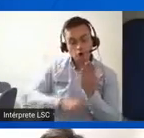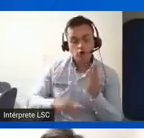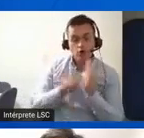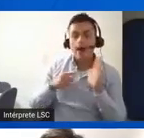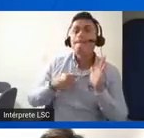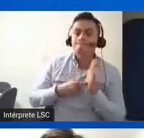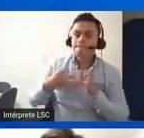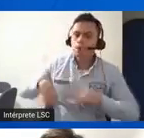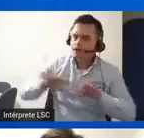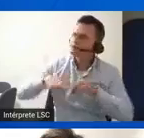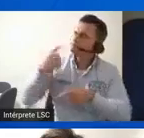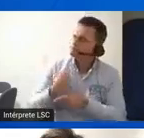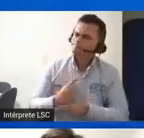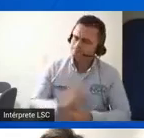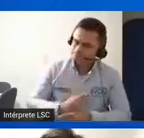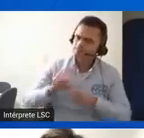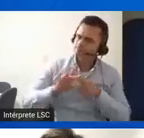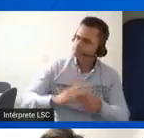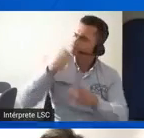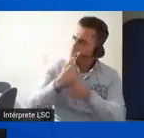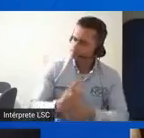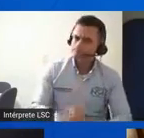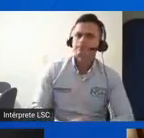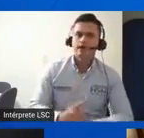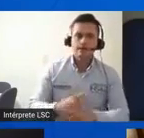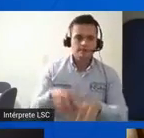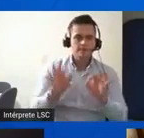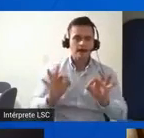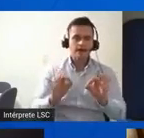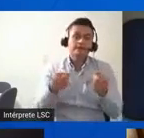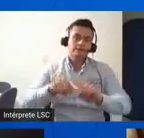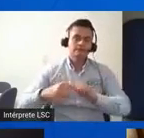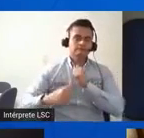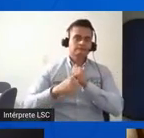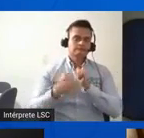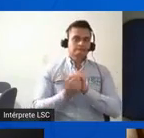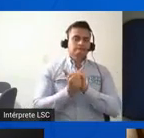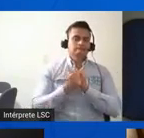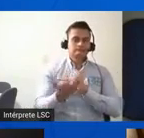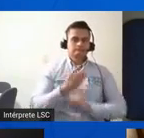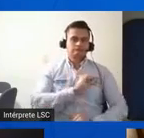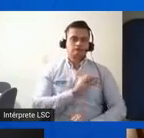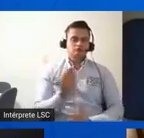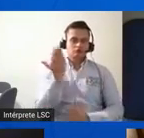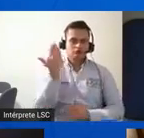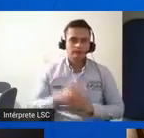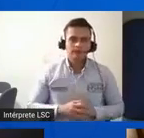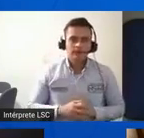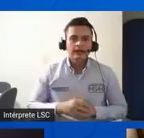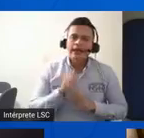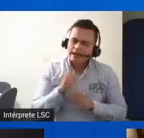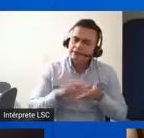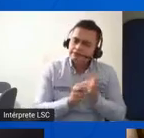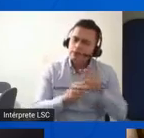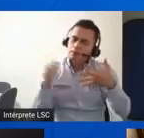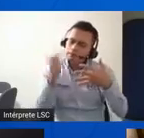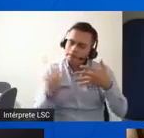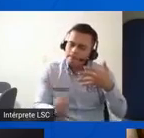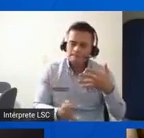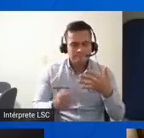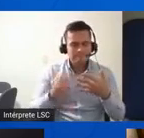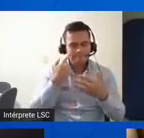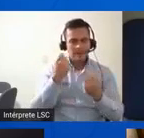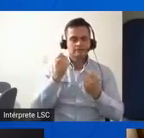pueda reglamentar de la mejor forma y con el acompañamiento de ustedes también, INSOR. Yo creo que fueron como los temas más álgidos.